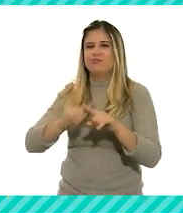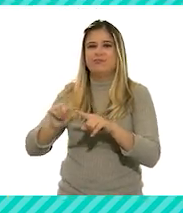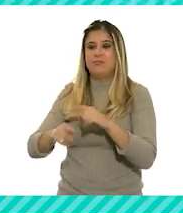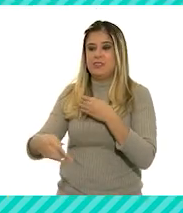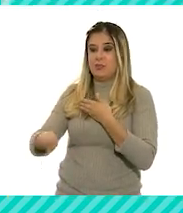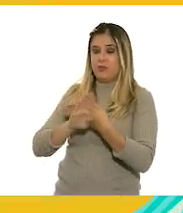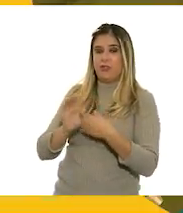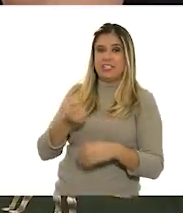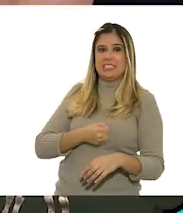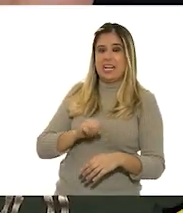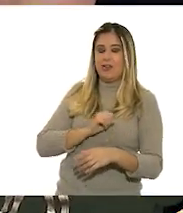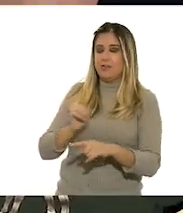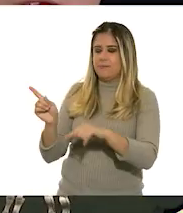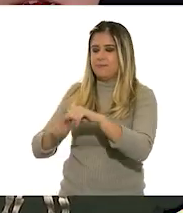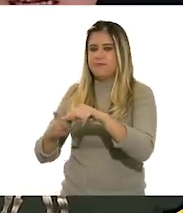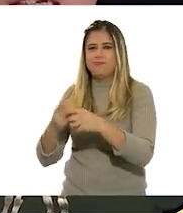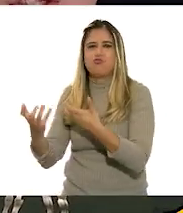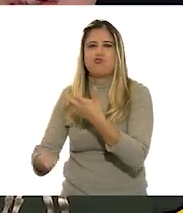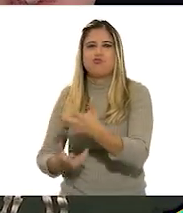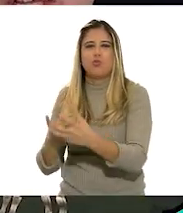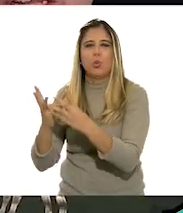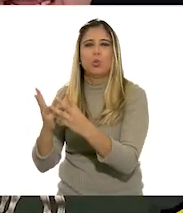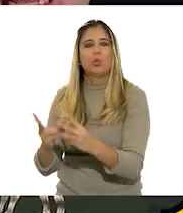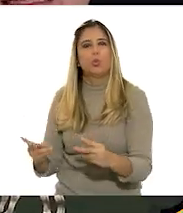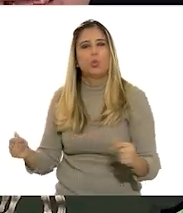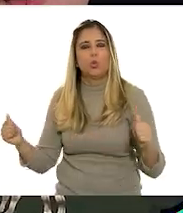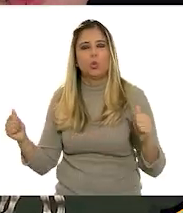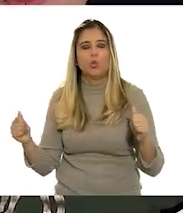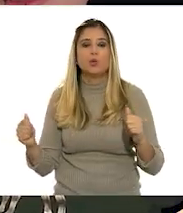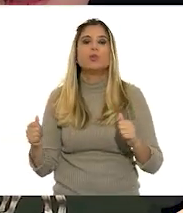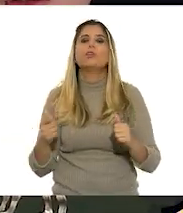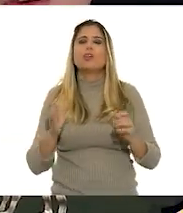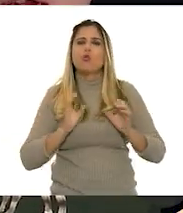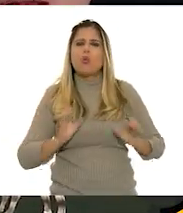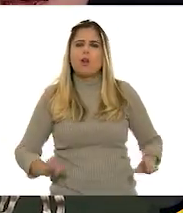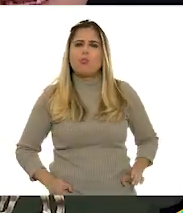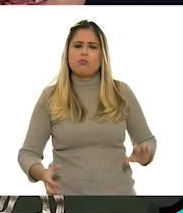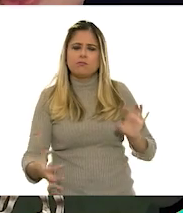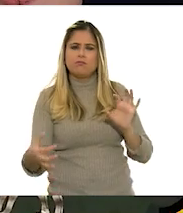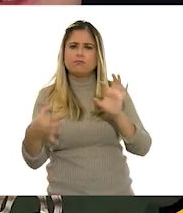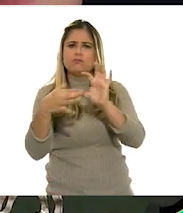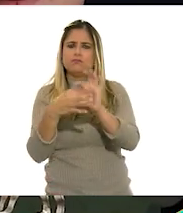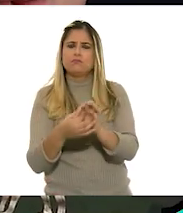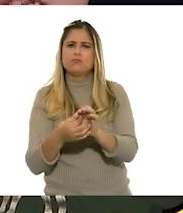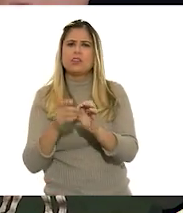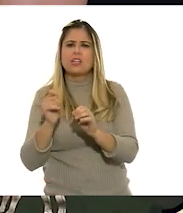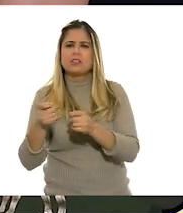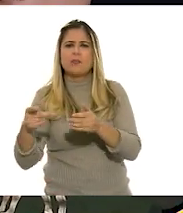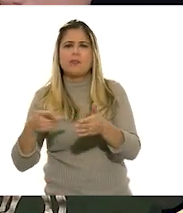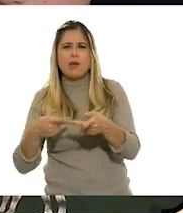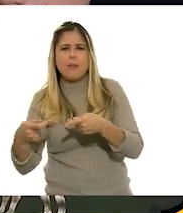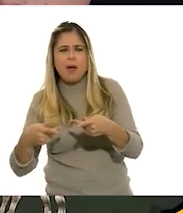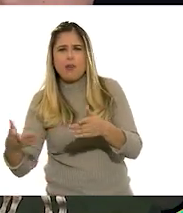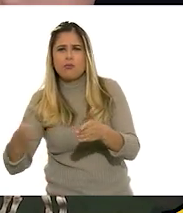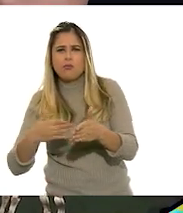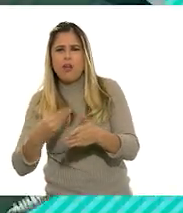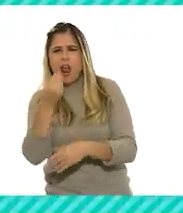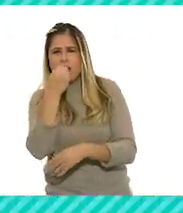salud. ¿Qué relación tiene el tiempo con el manejo y la preparación de